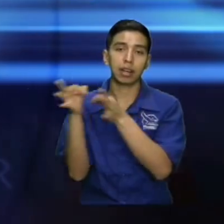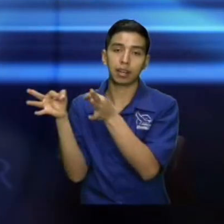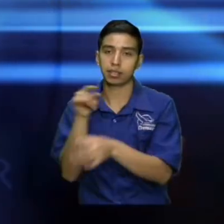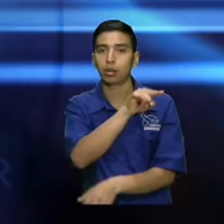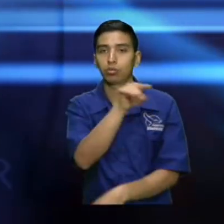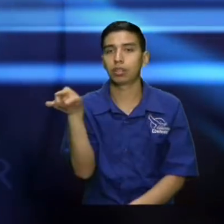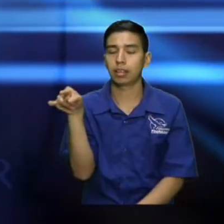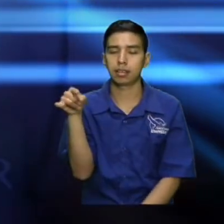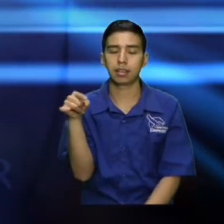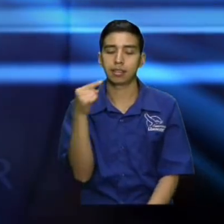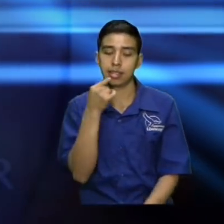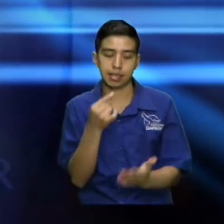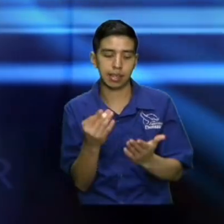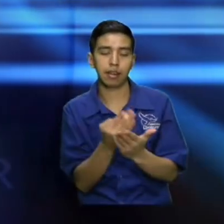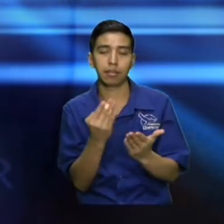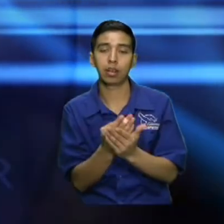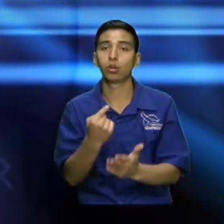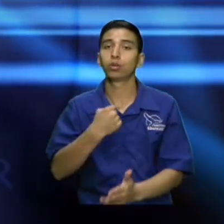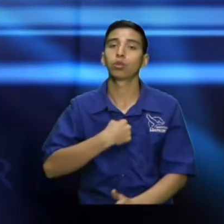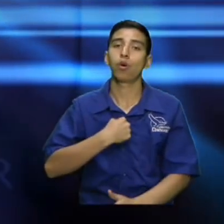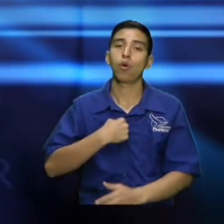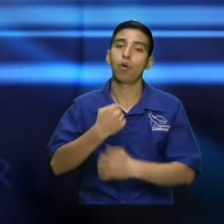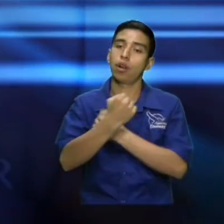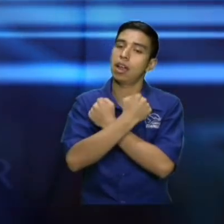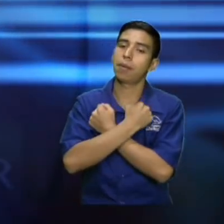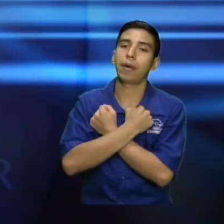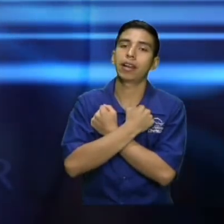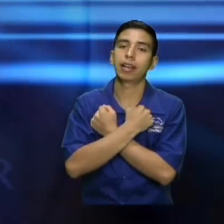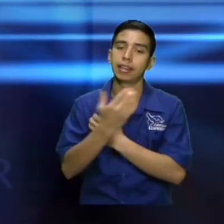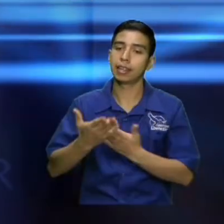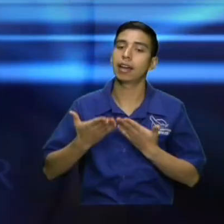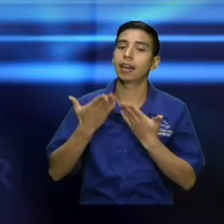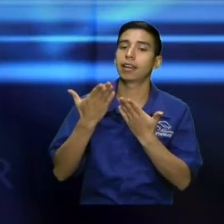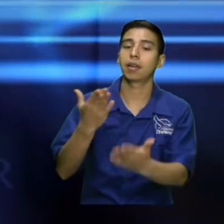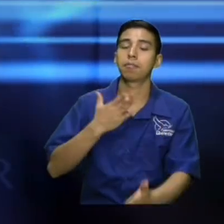Lo amaré y le daré mi bondad para siempre.